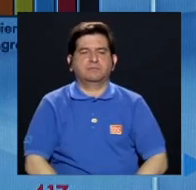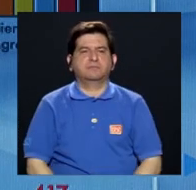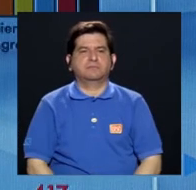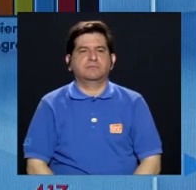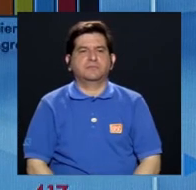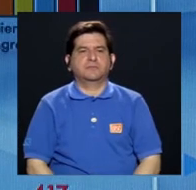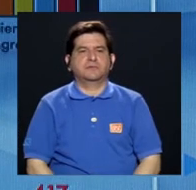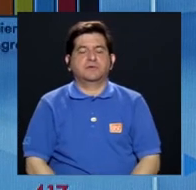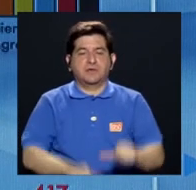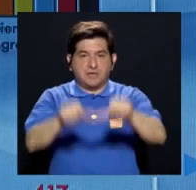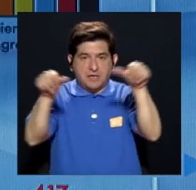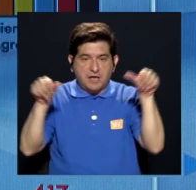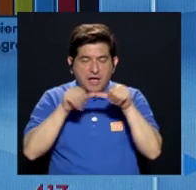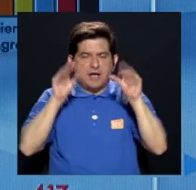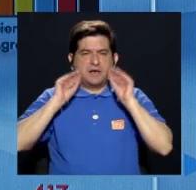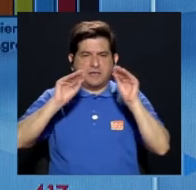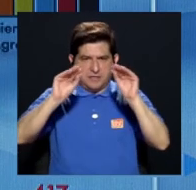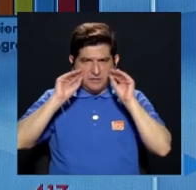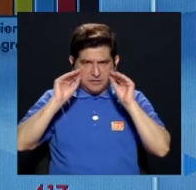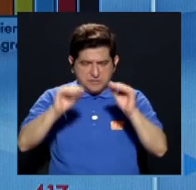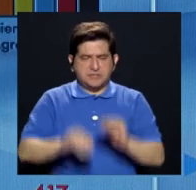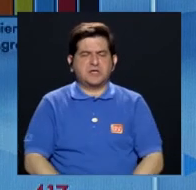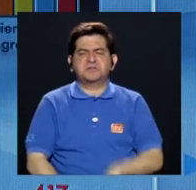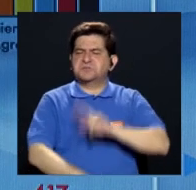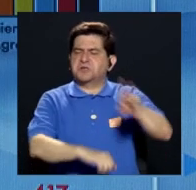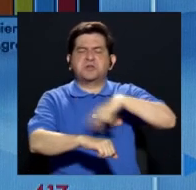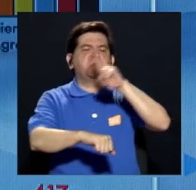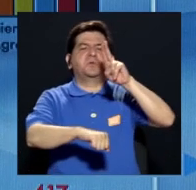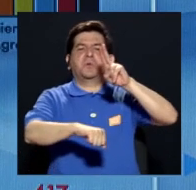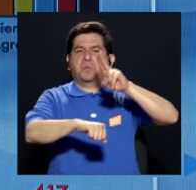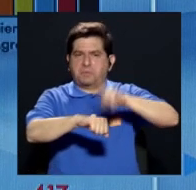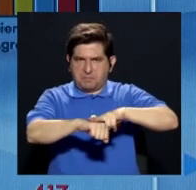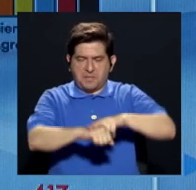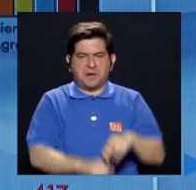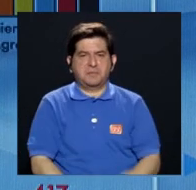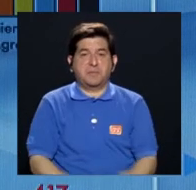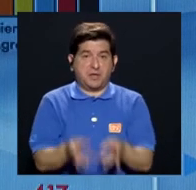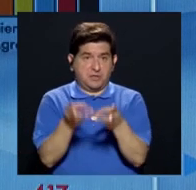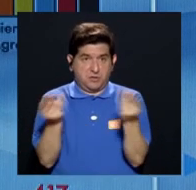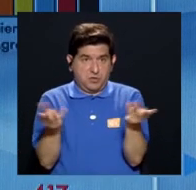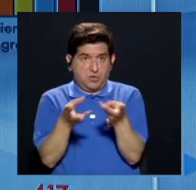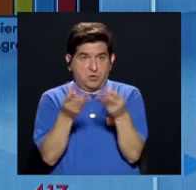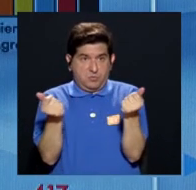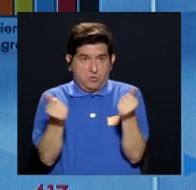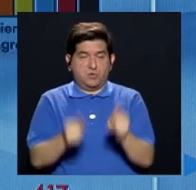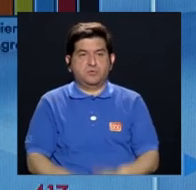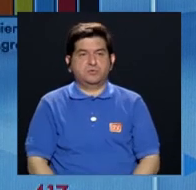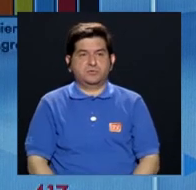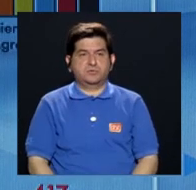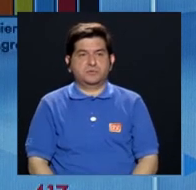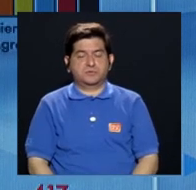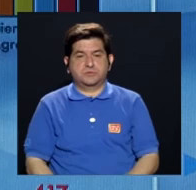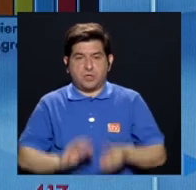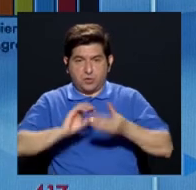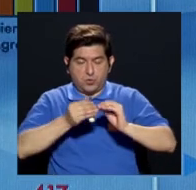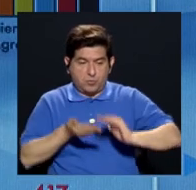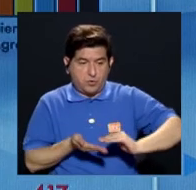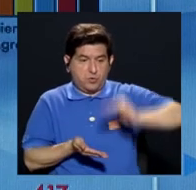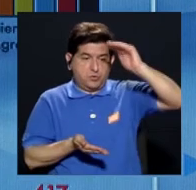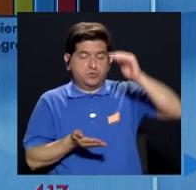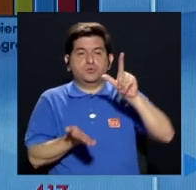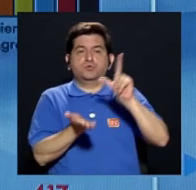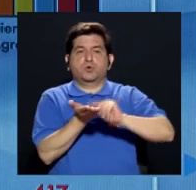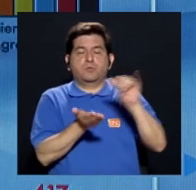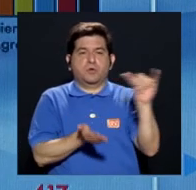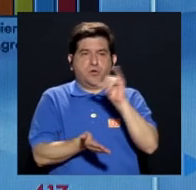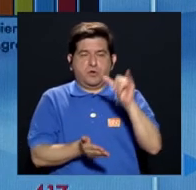Las áreas académicas en las cuales tradicionalmente se producen más publicaciones,